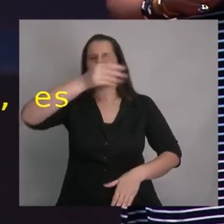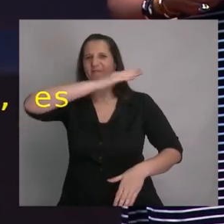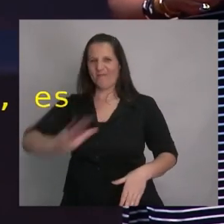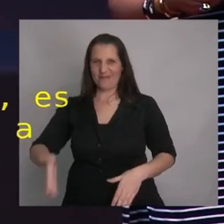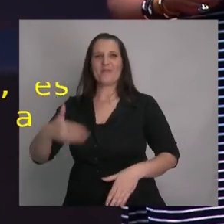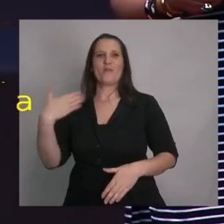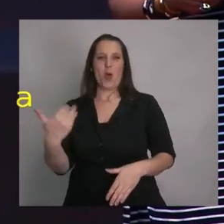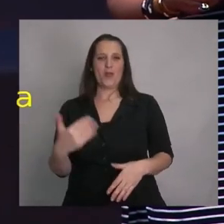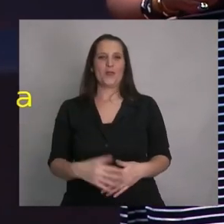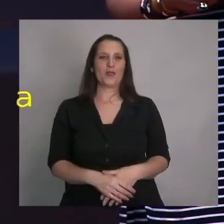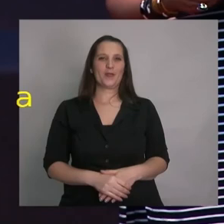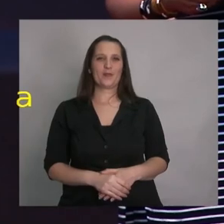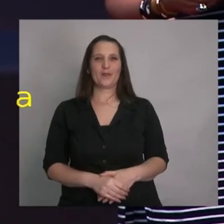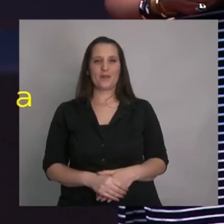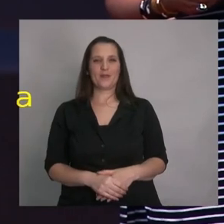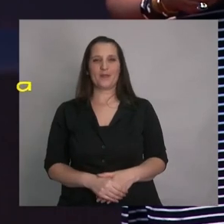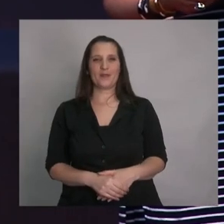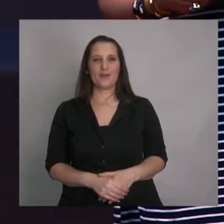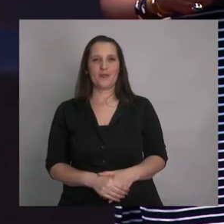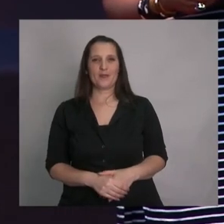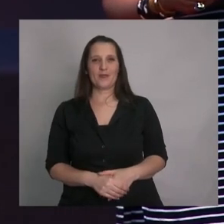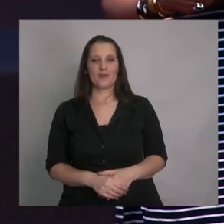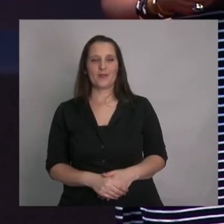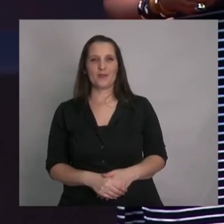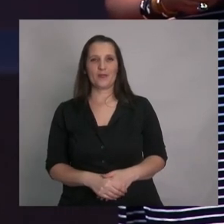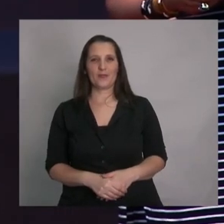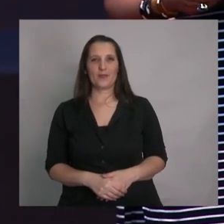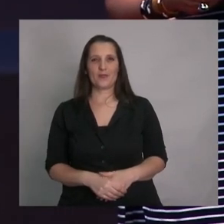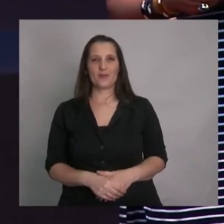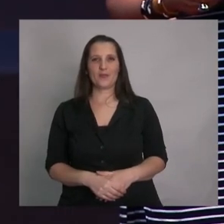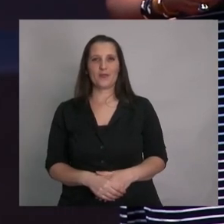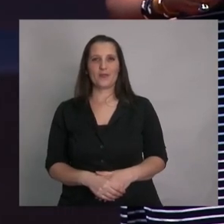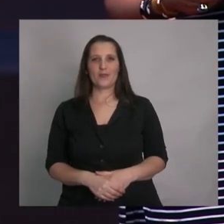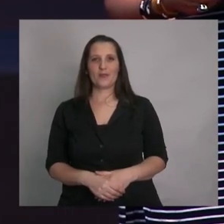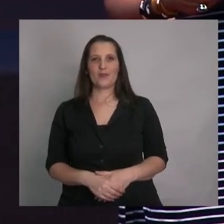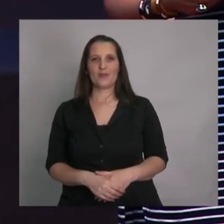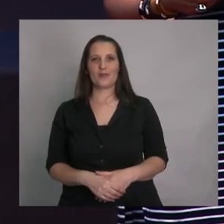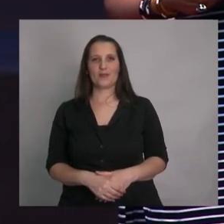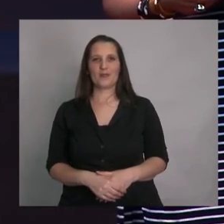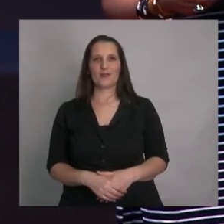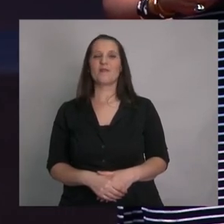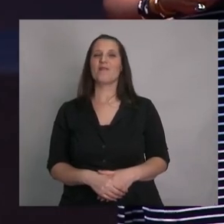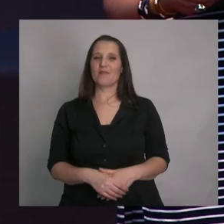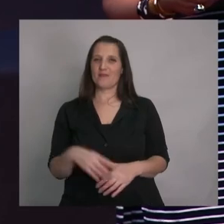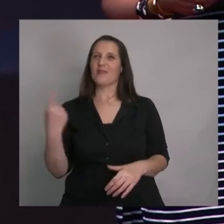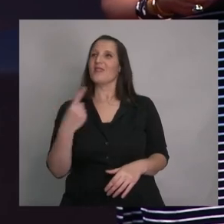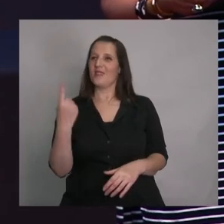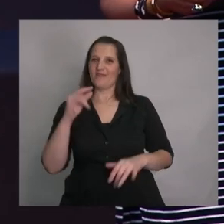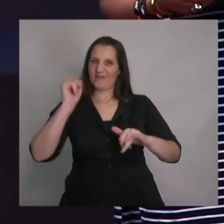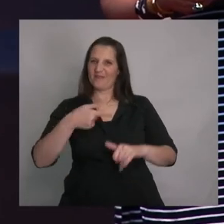poderosa y es solidaria con todos ustedes google facebook se queda